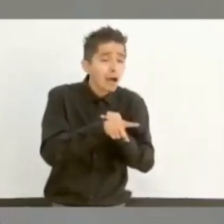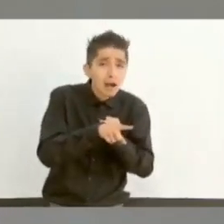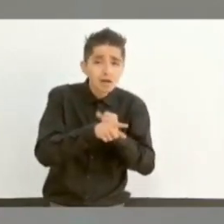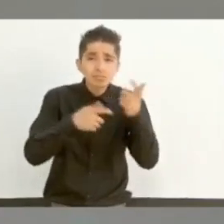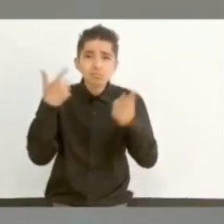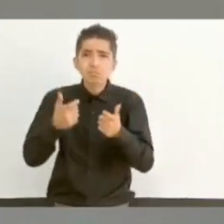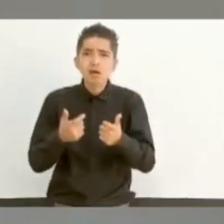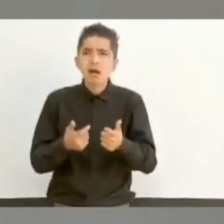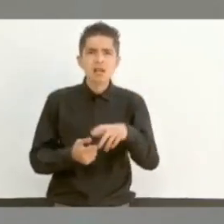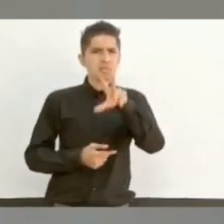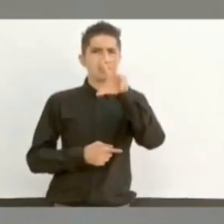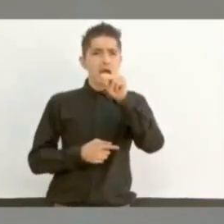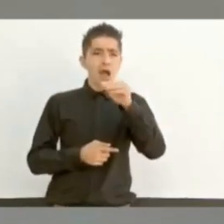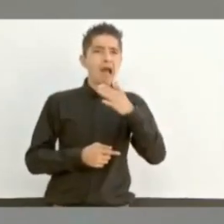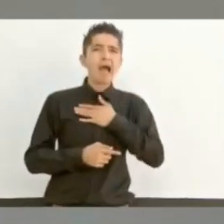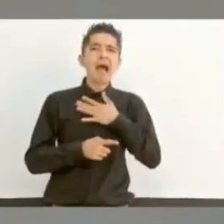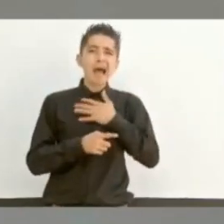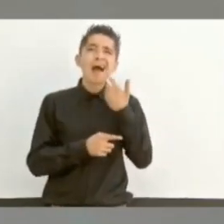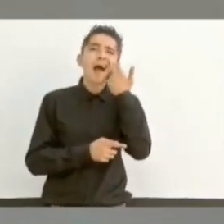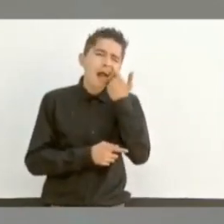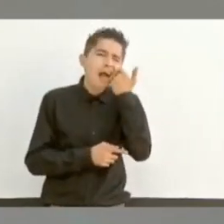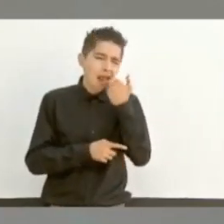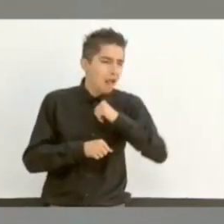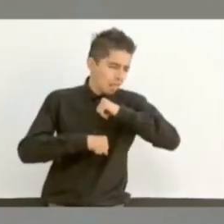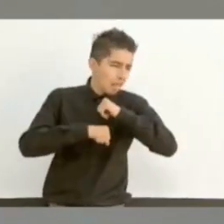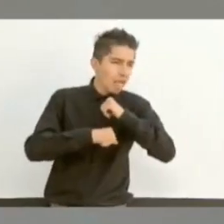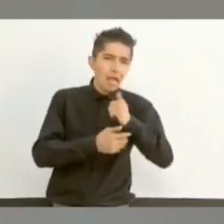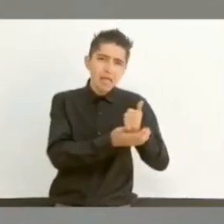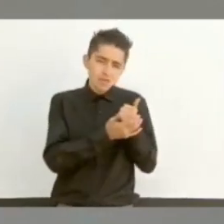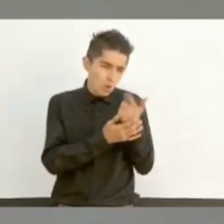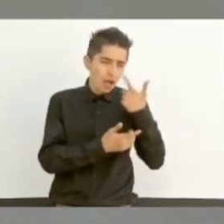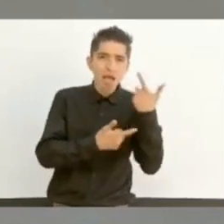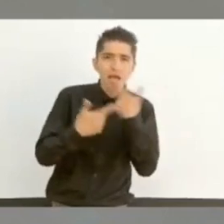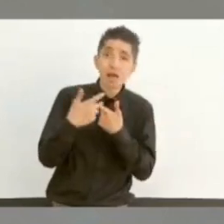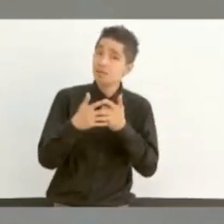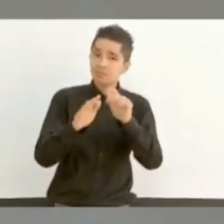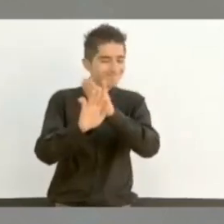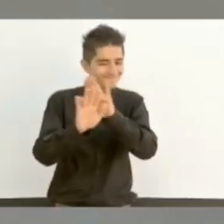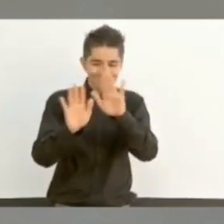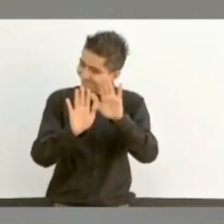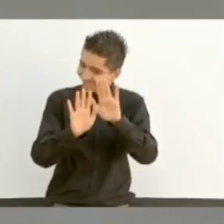Nada de influyentismo. Aquí no vale